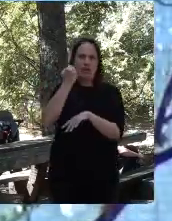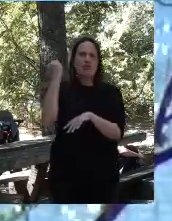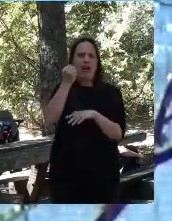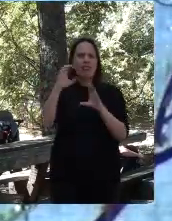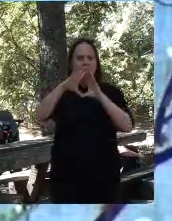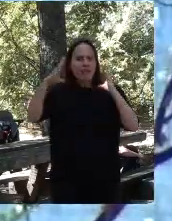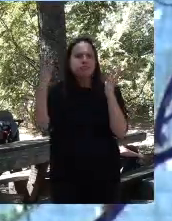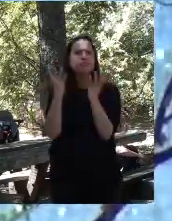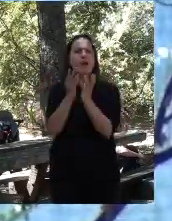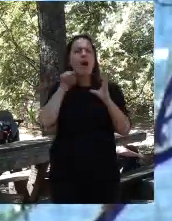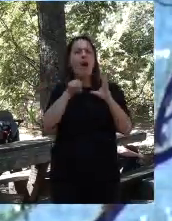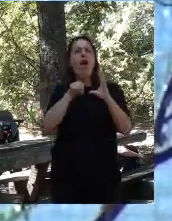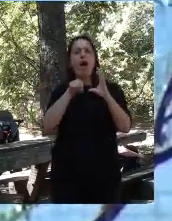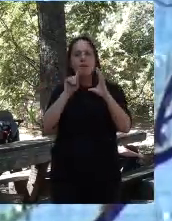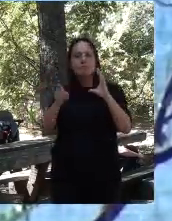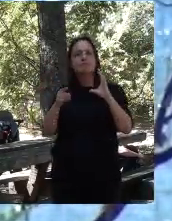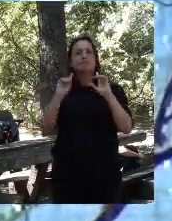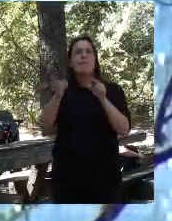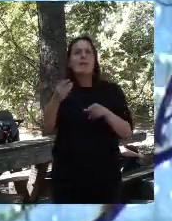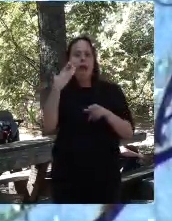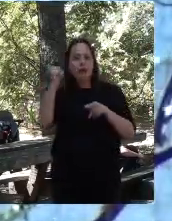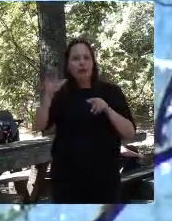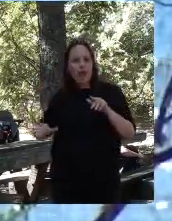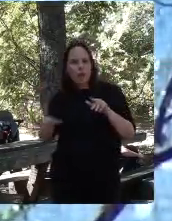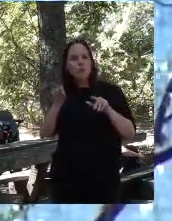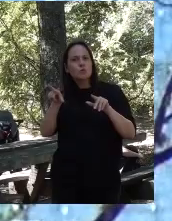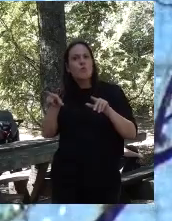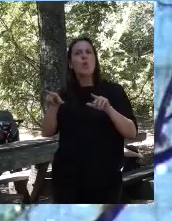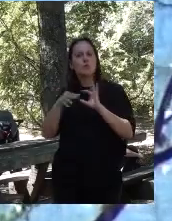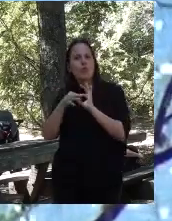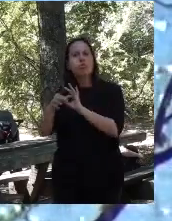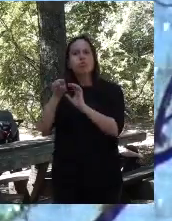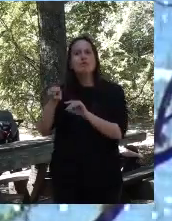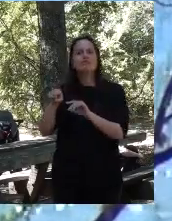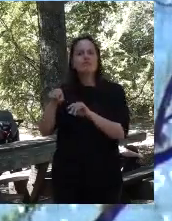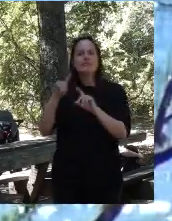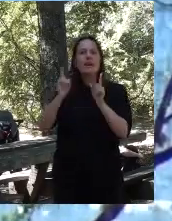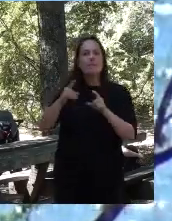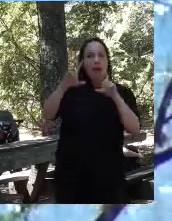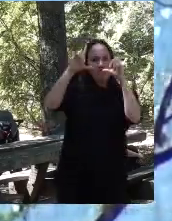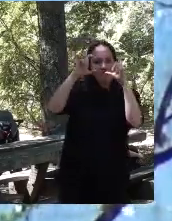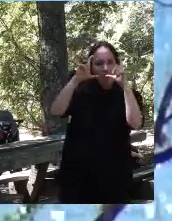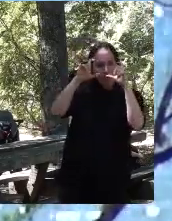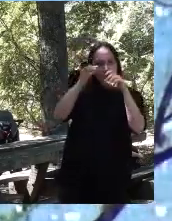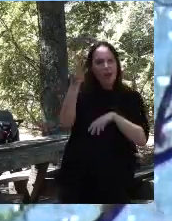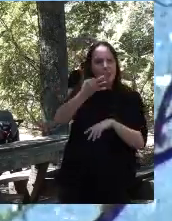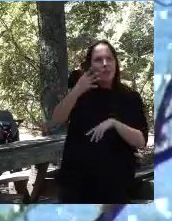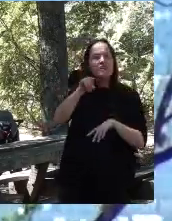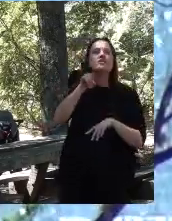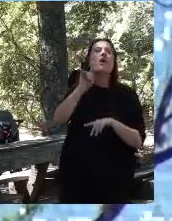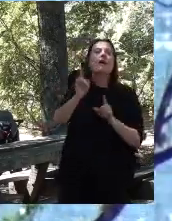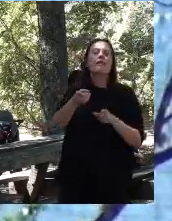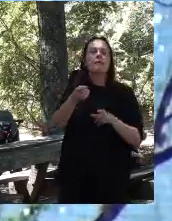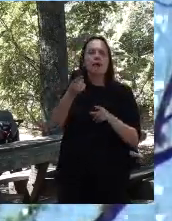Jr., el nieto del gran capitán, y Paul Nicklin, un renombrado fotógrafo y un gran amigo a quien le agradezco muchas